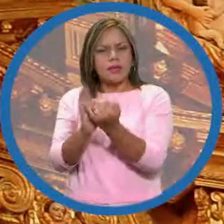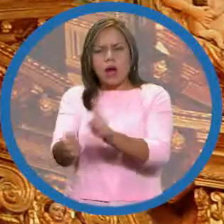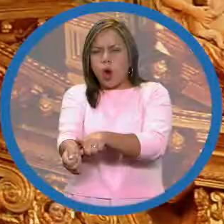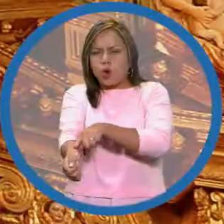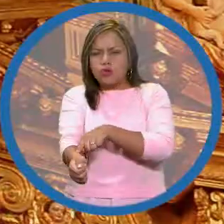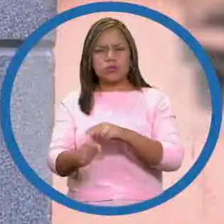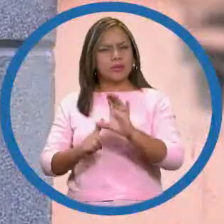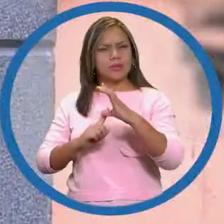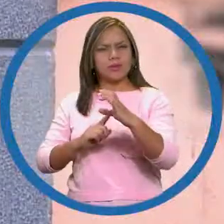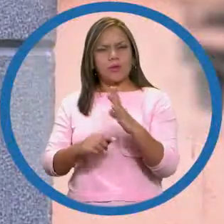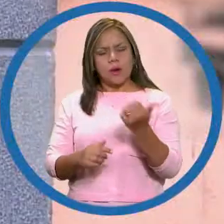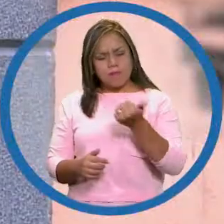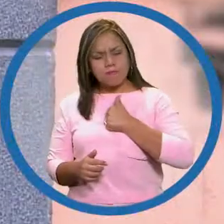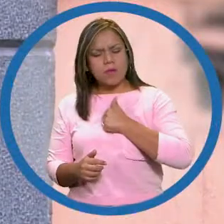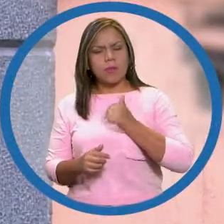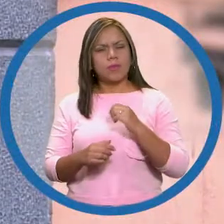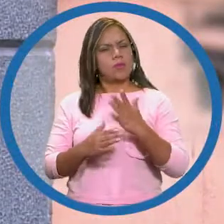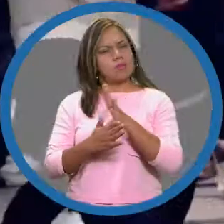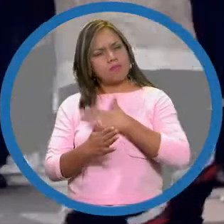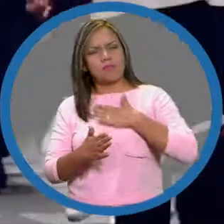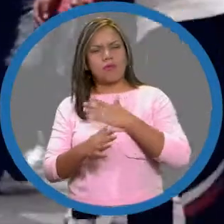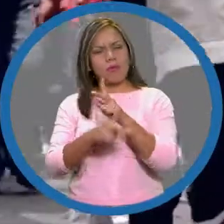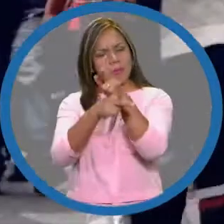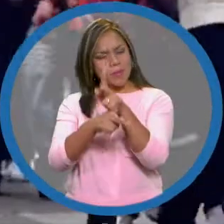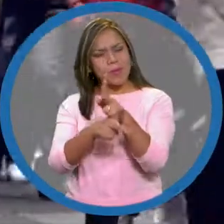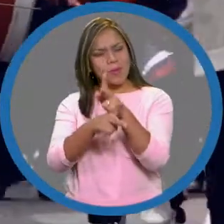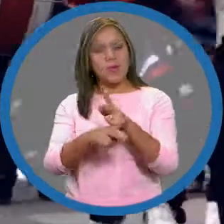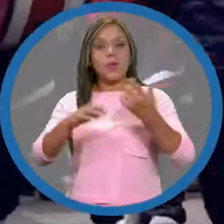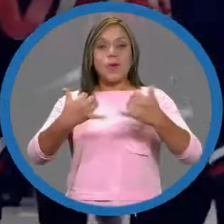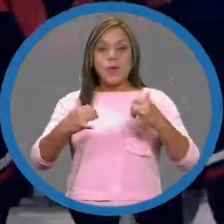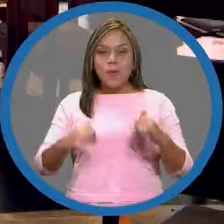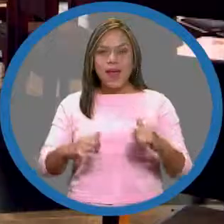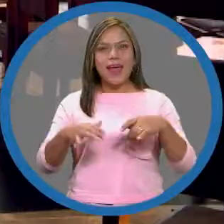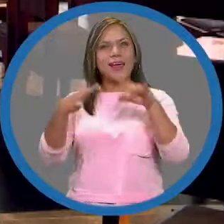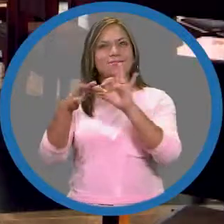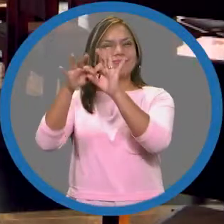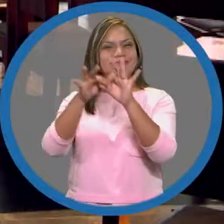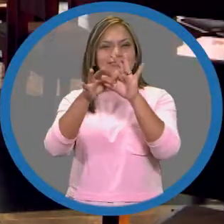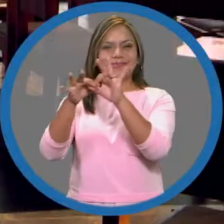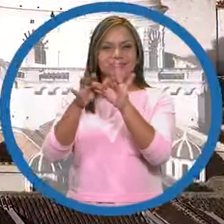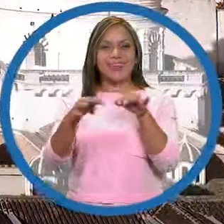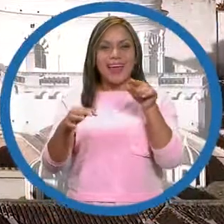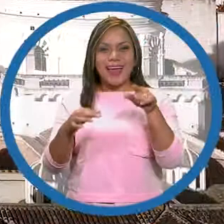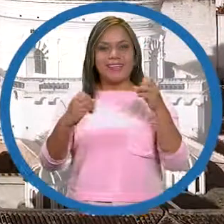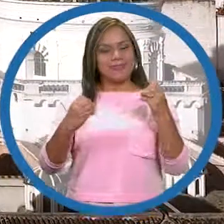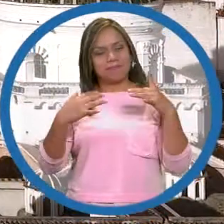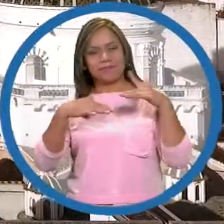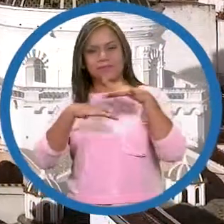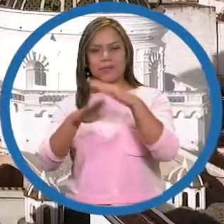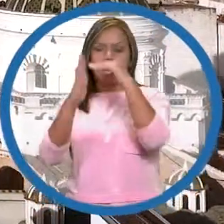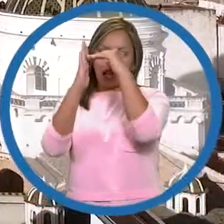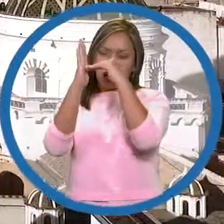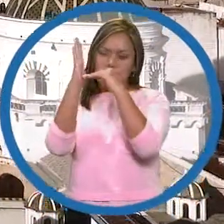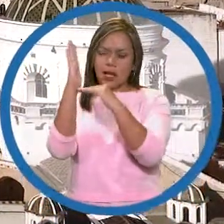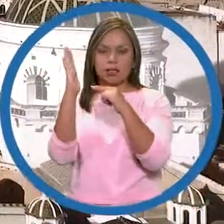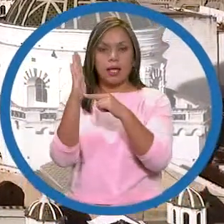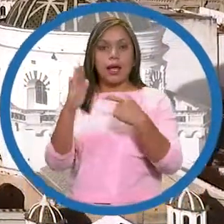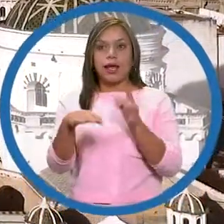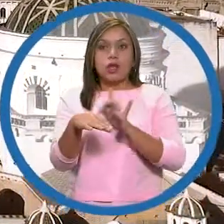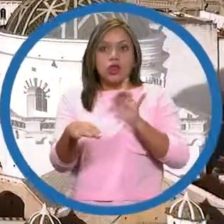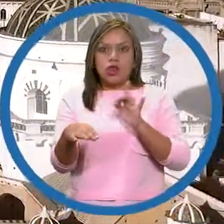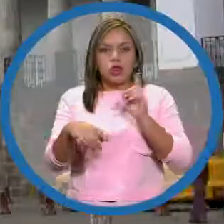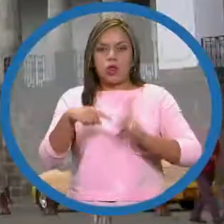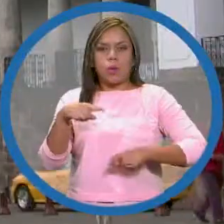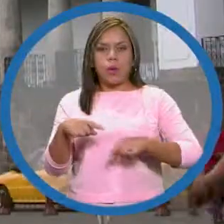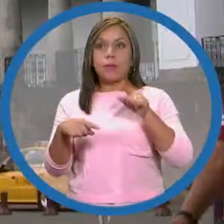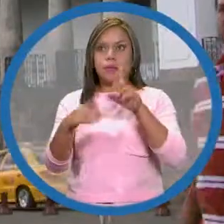y tomar las acciones necesarias para que las leyendas, juegos tradicionales y gastronomía se integren al listado de patrimonios